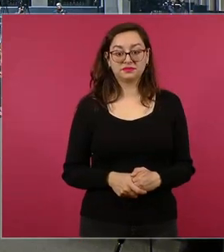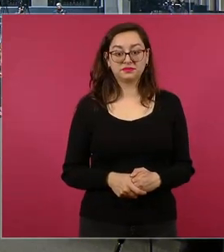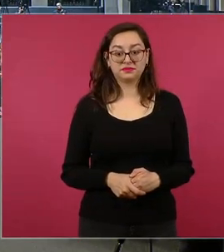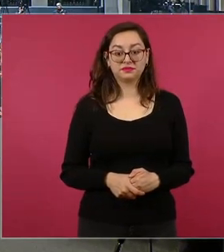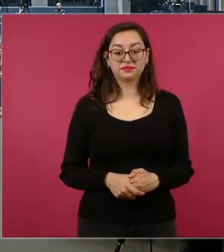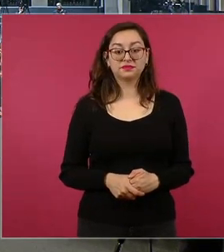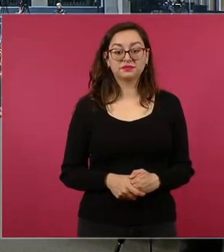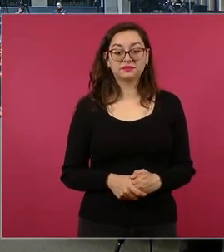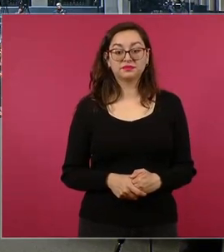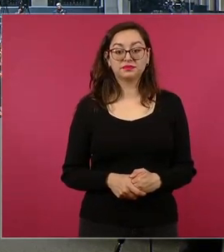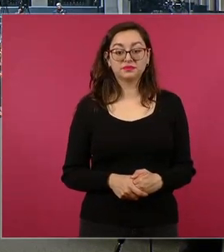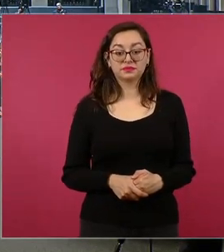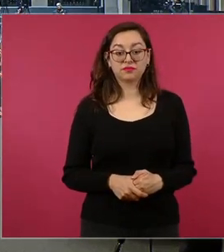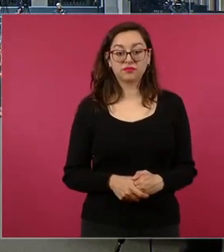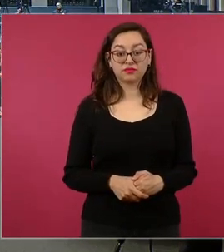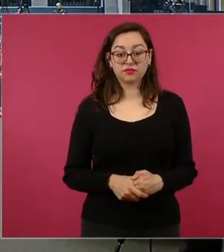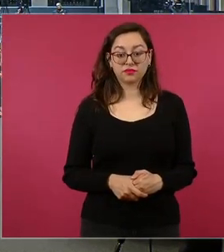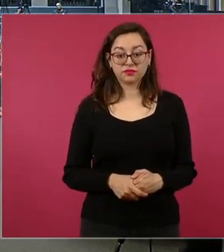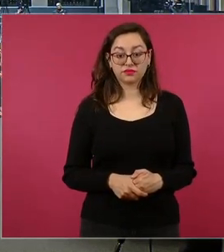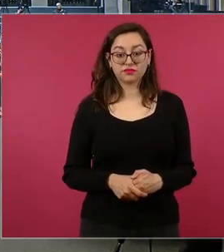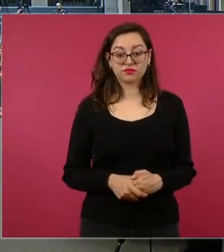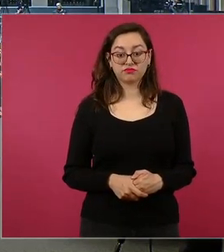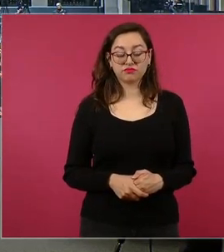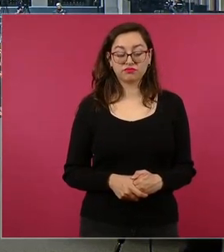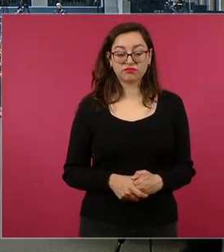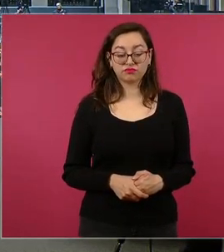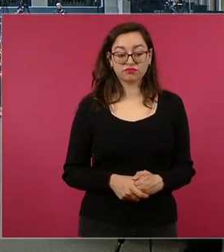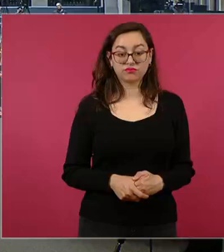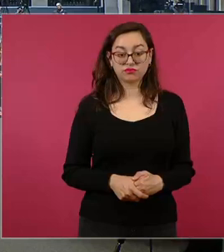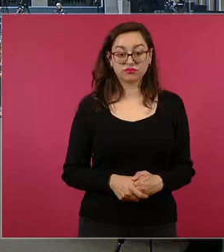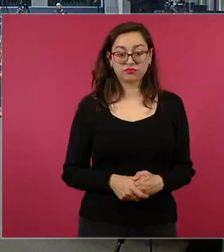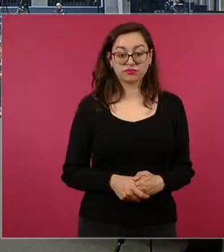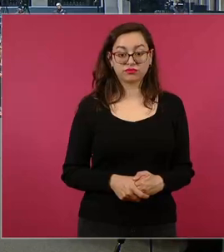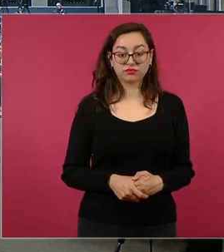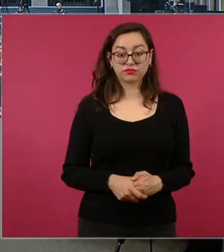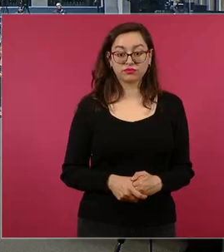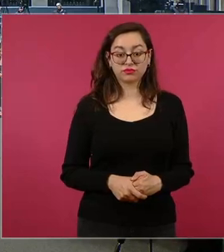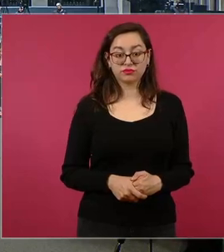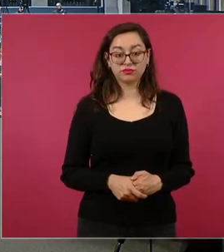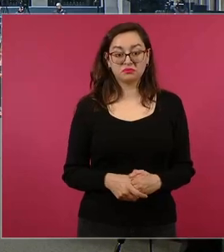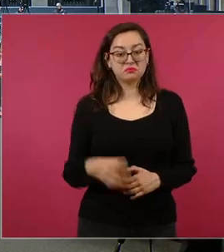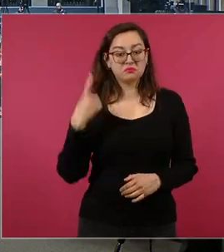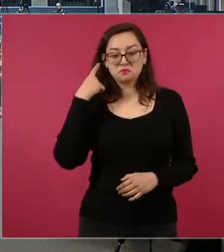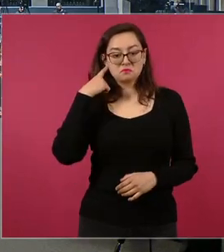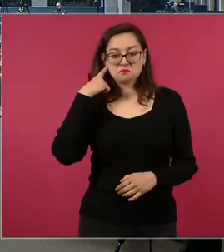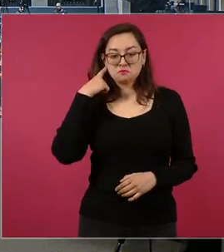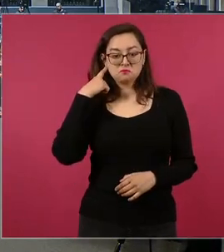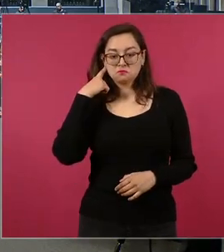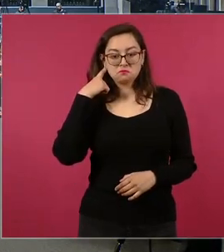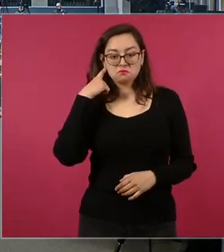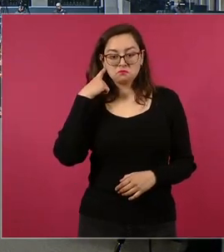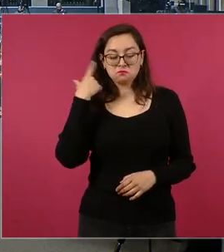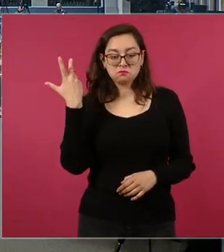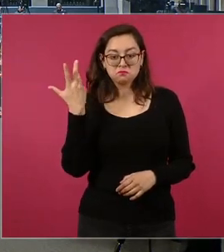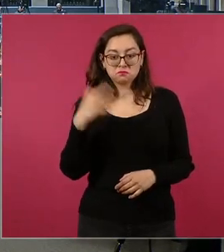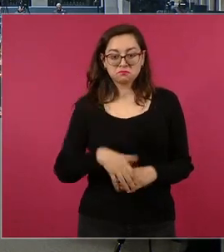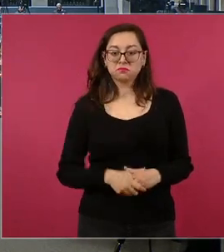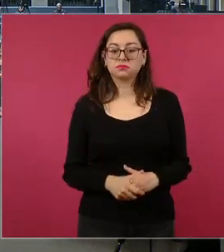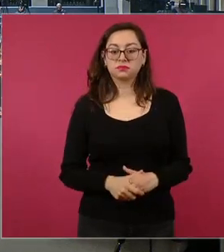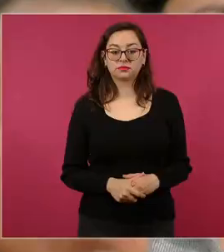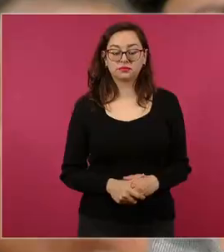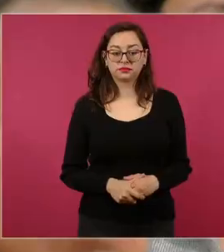de su ideología y se declararon socialdemócratas. El PRI así lo negó, la existencia